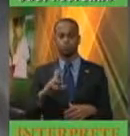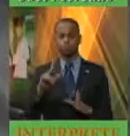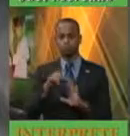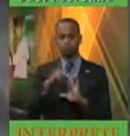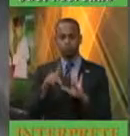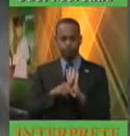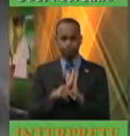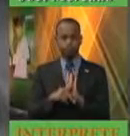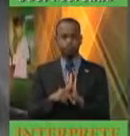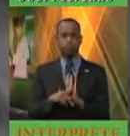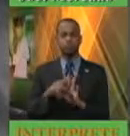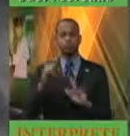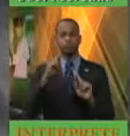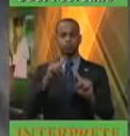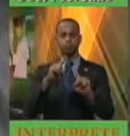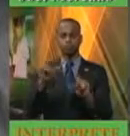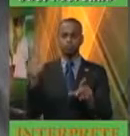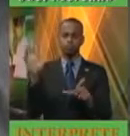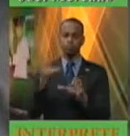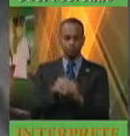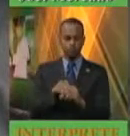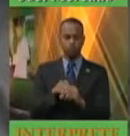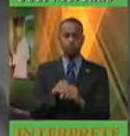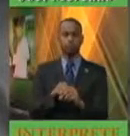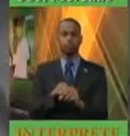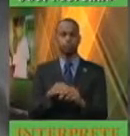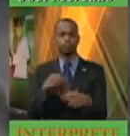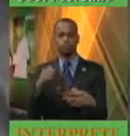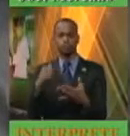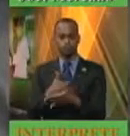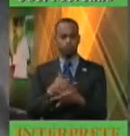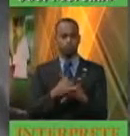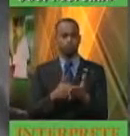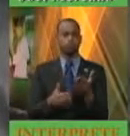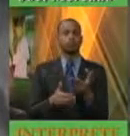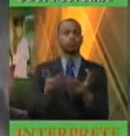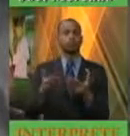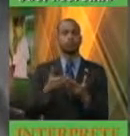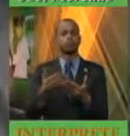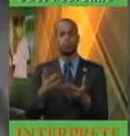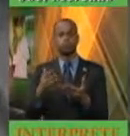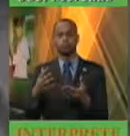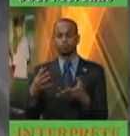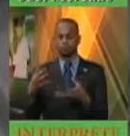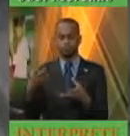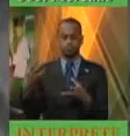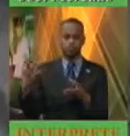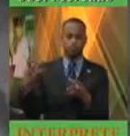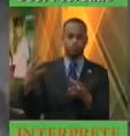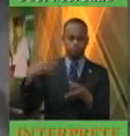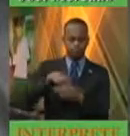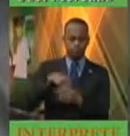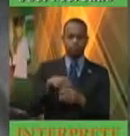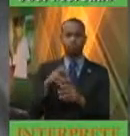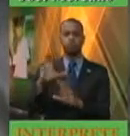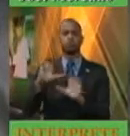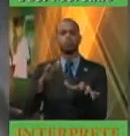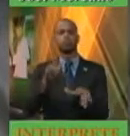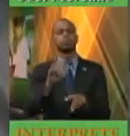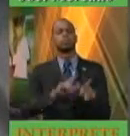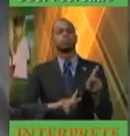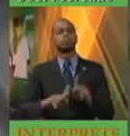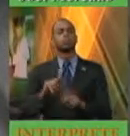principios para la inclusión, para facilitar la inclusión de un segmento